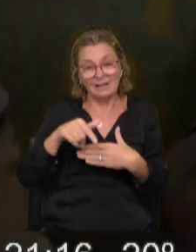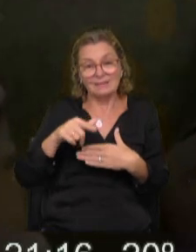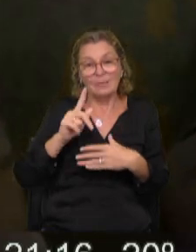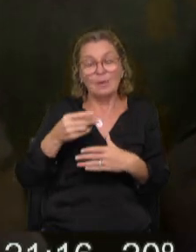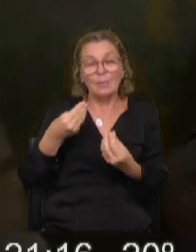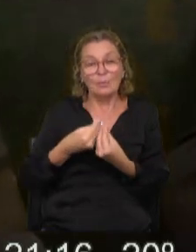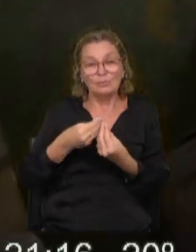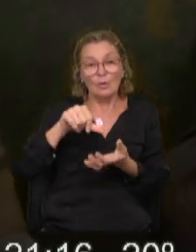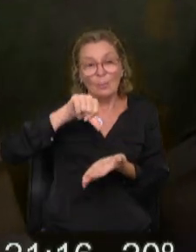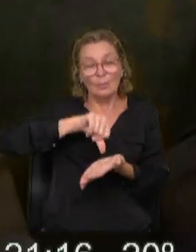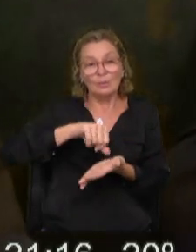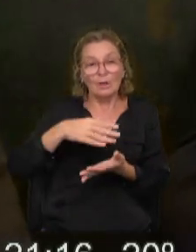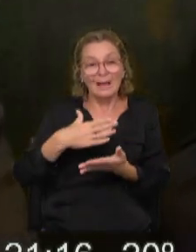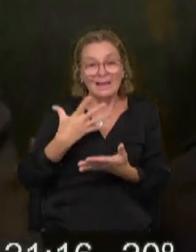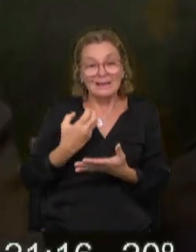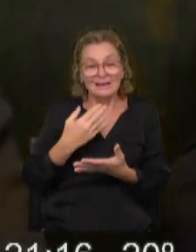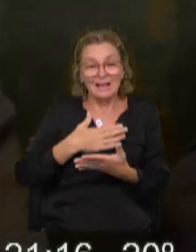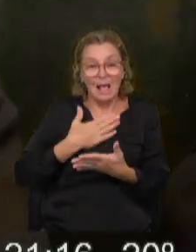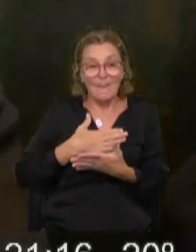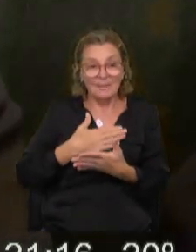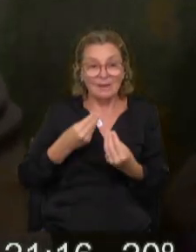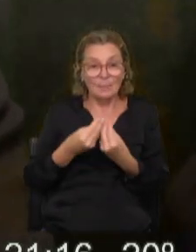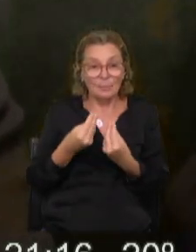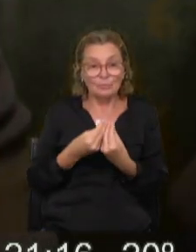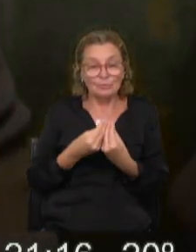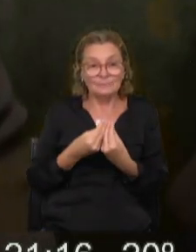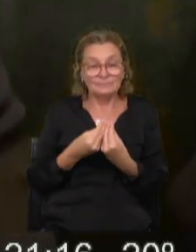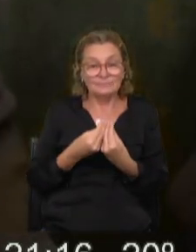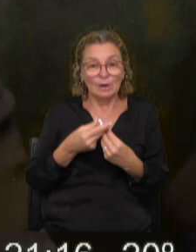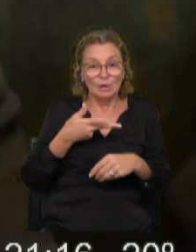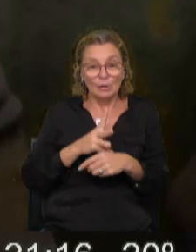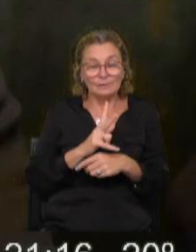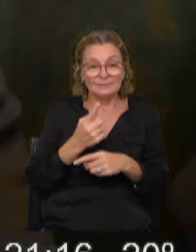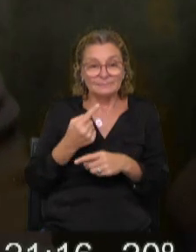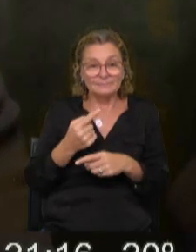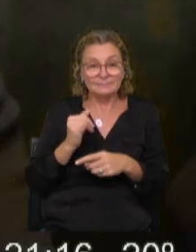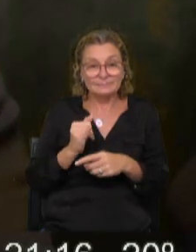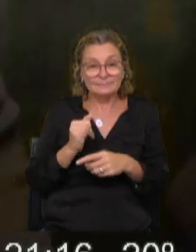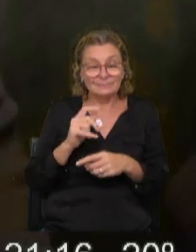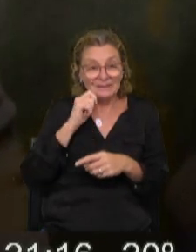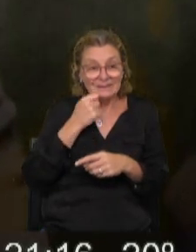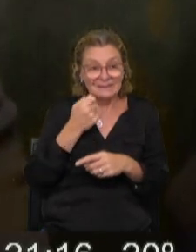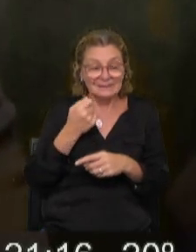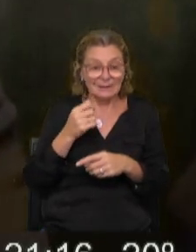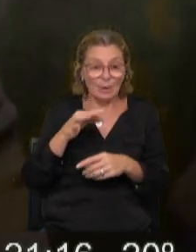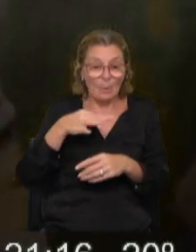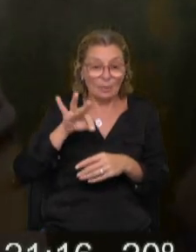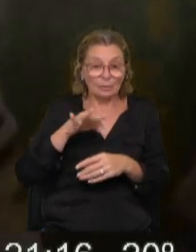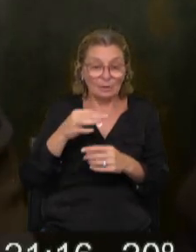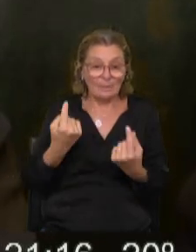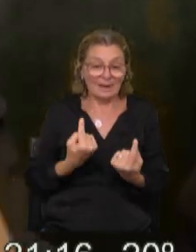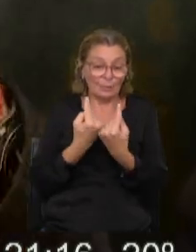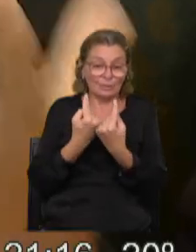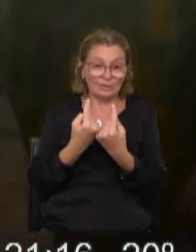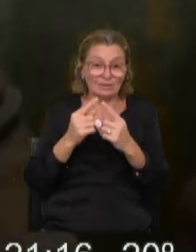también que quiere y admira mucho las tierras de rochense. Así que bueno, va a ser una linda oportunidad para el